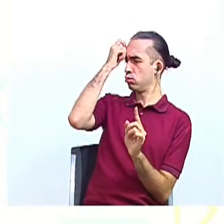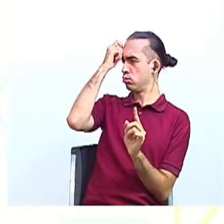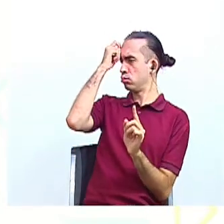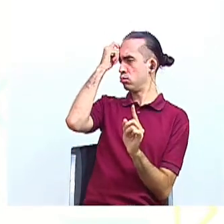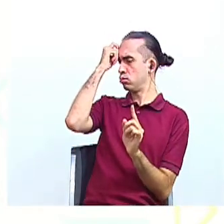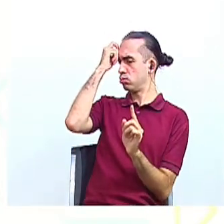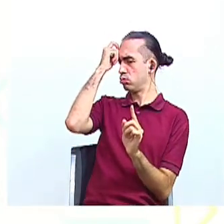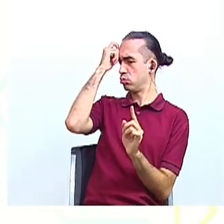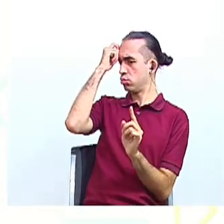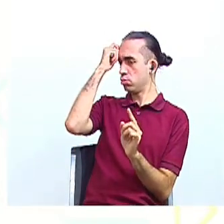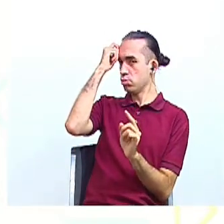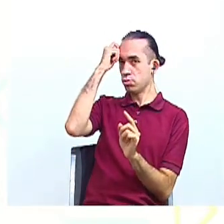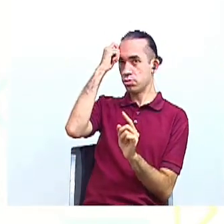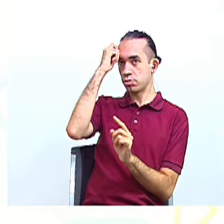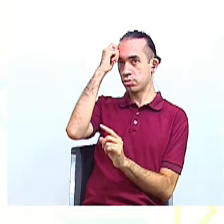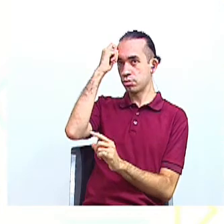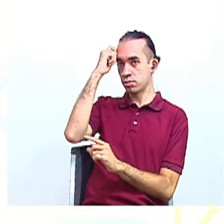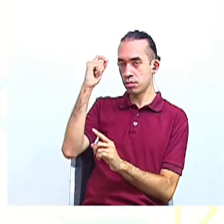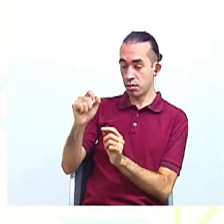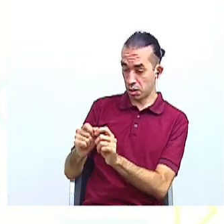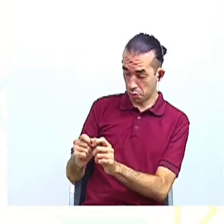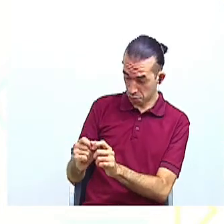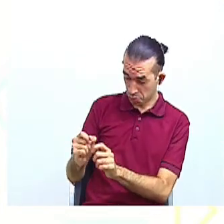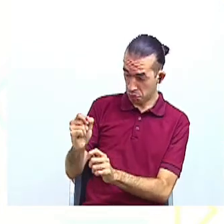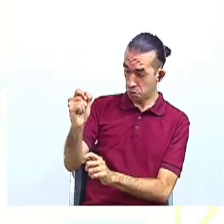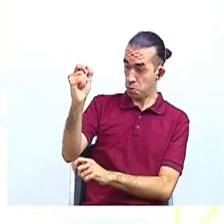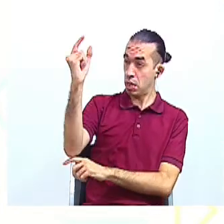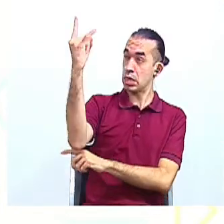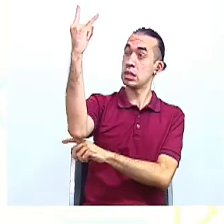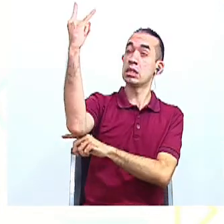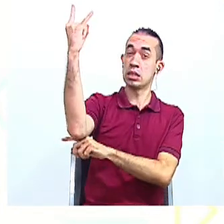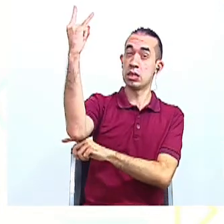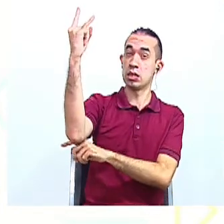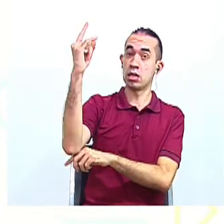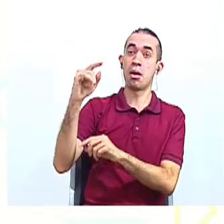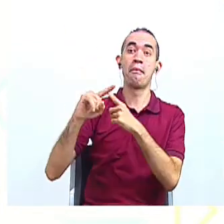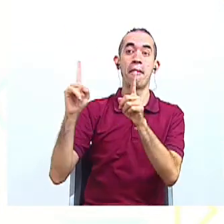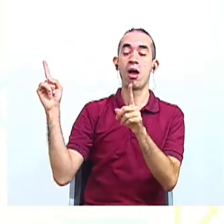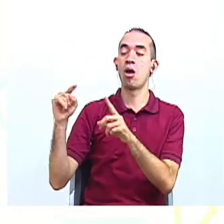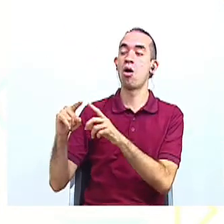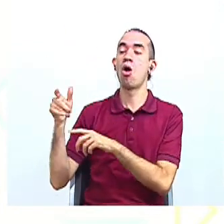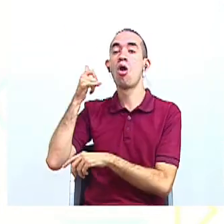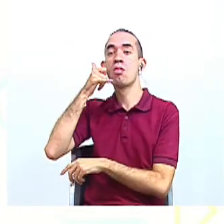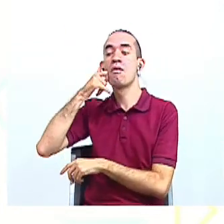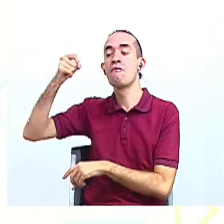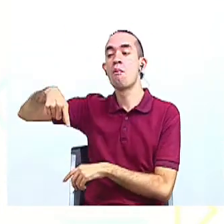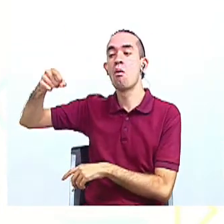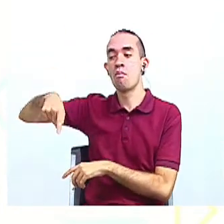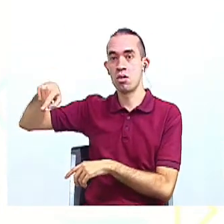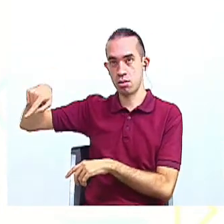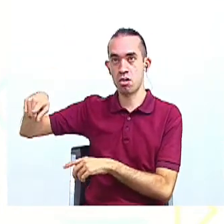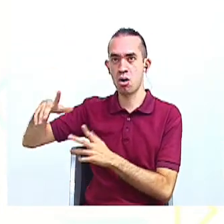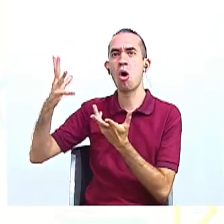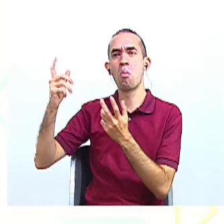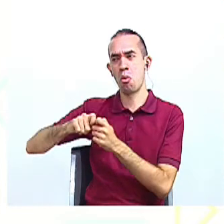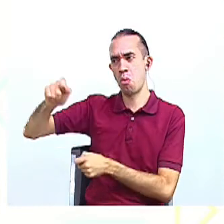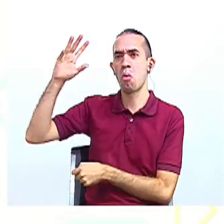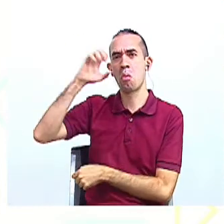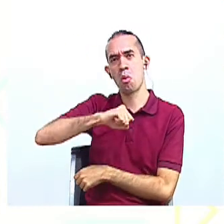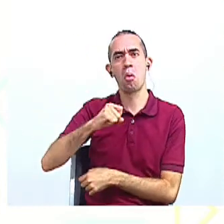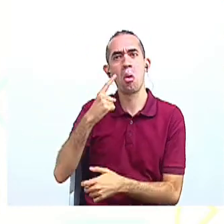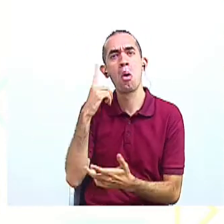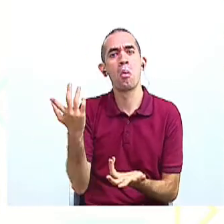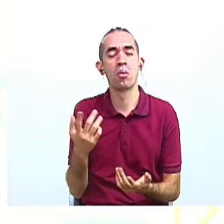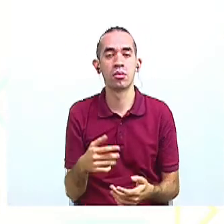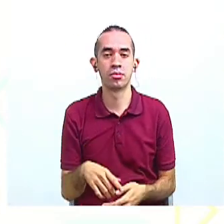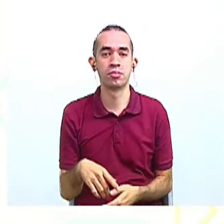del suelo a la parte más alta de la antena de la cabina telefónica. Entonces, para eso nos vamos a ayudar